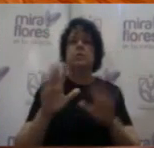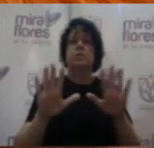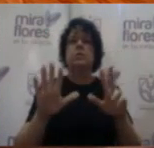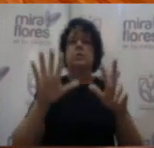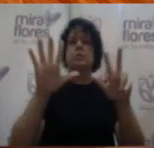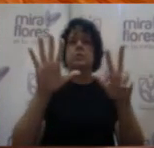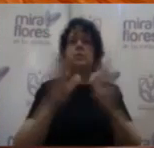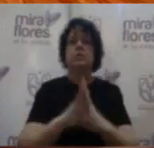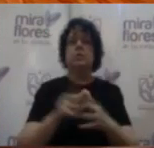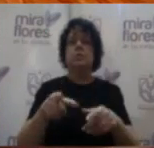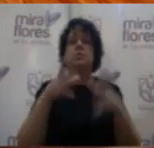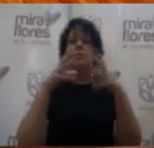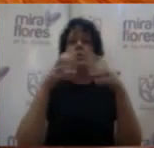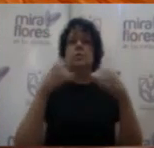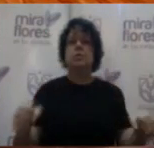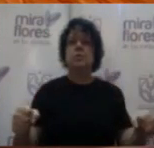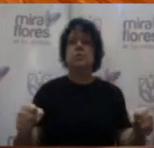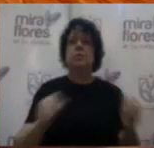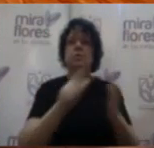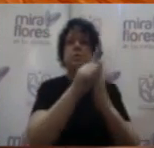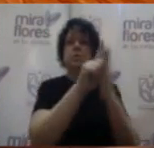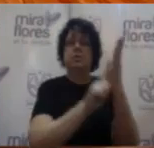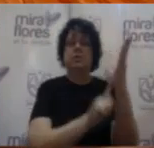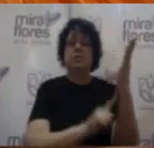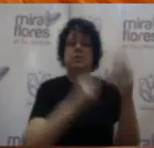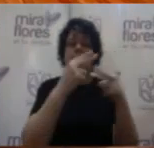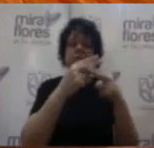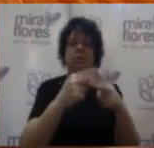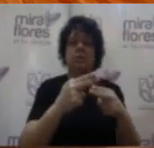Secretaria General del Consejo que se sirva a pasar la lista del caso